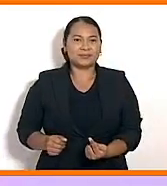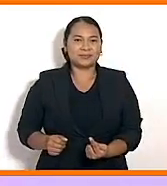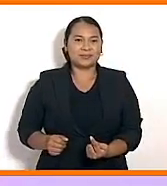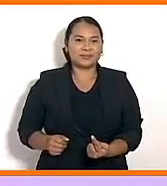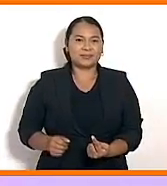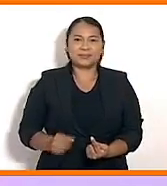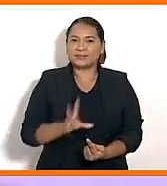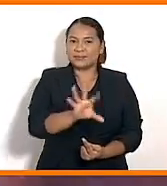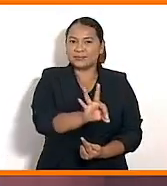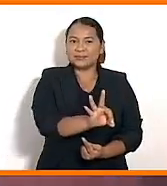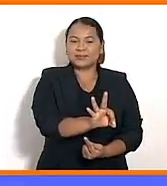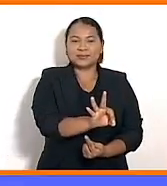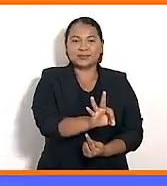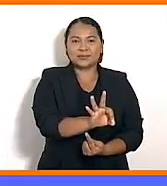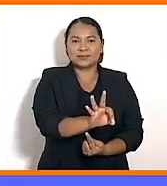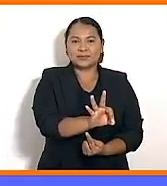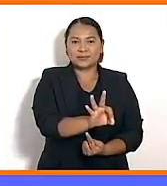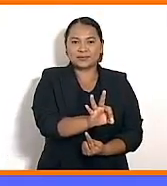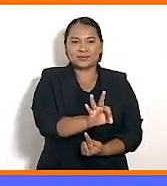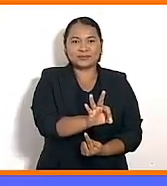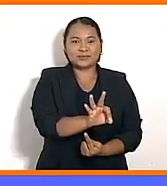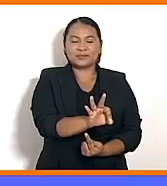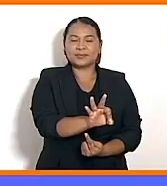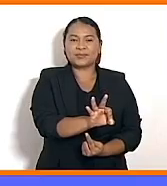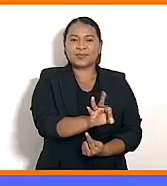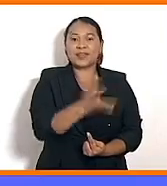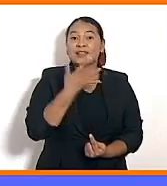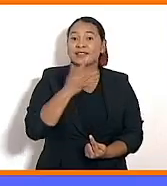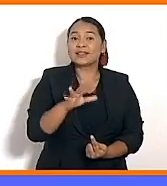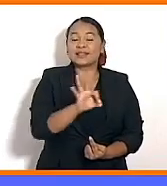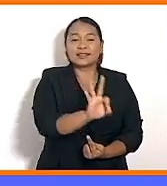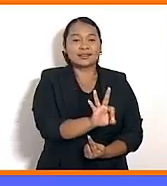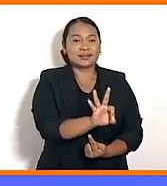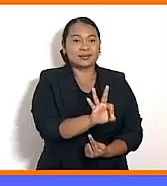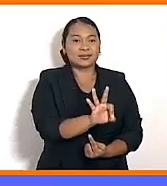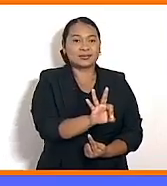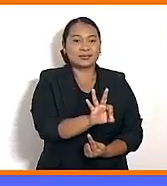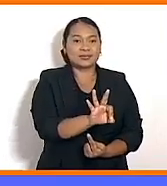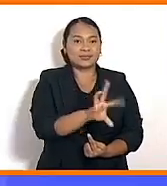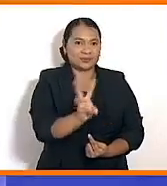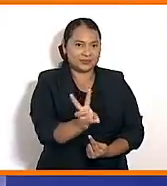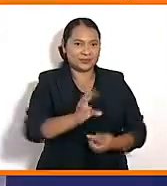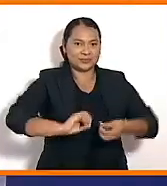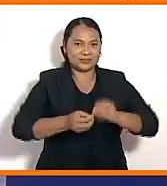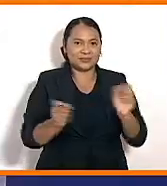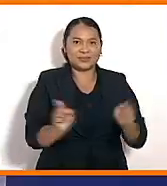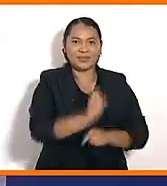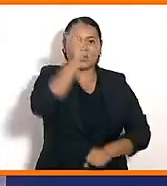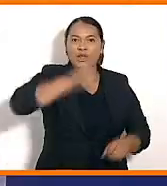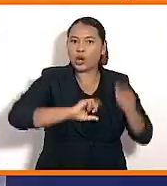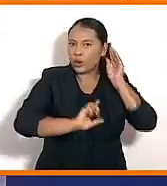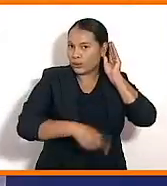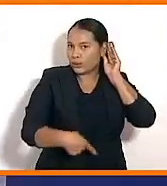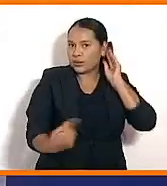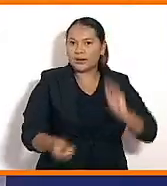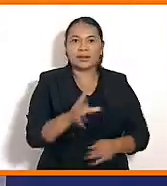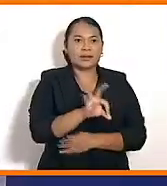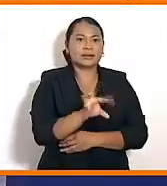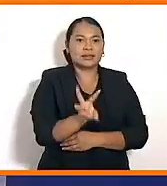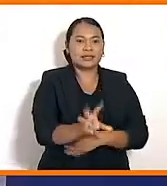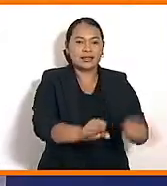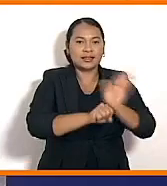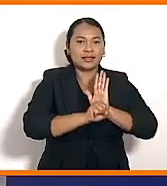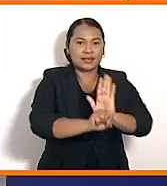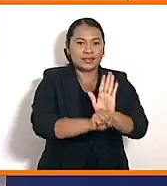el 9, segundo dígito, suerte. Este es el 6, número favorecido para diaria es el